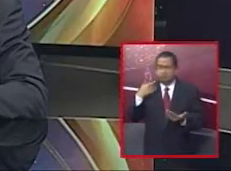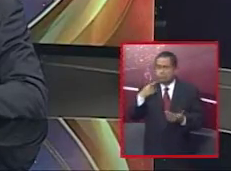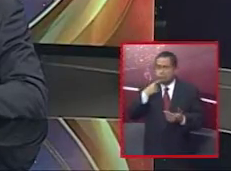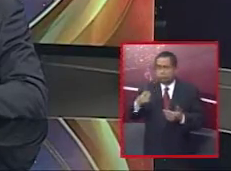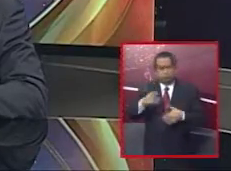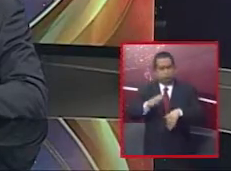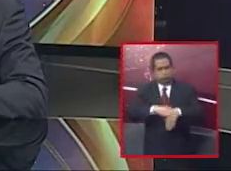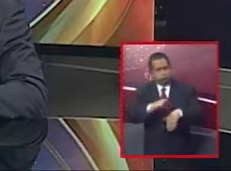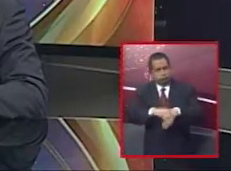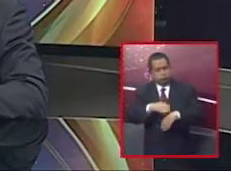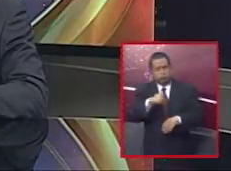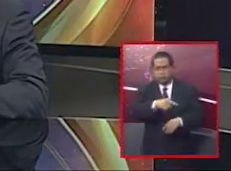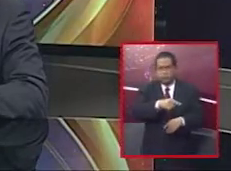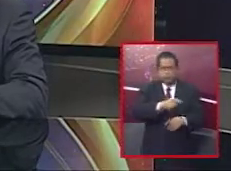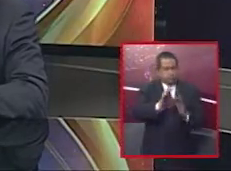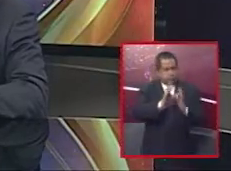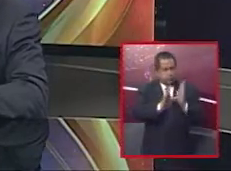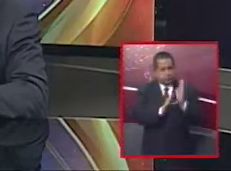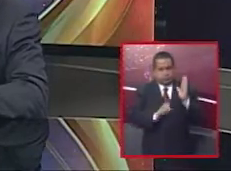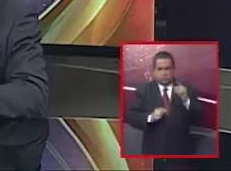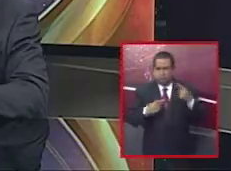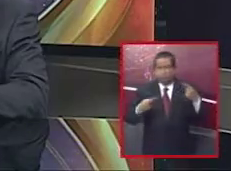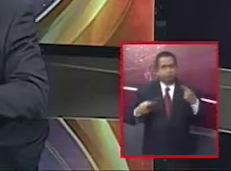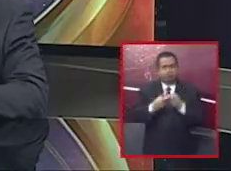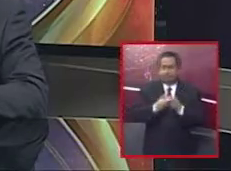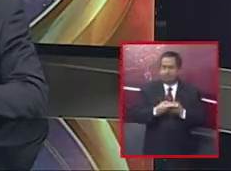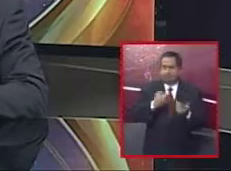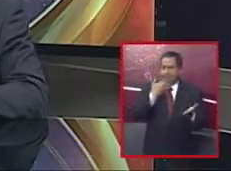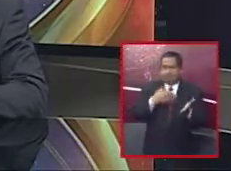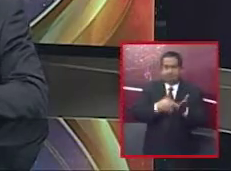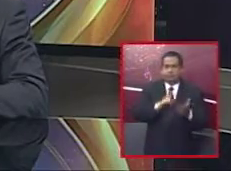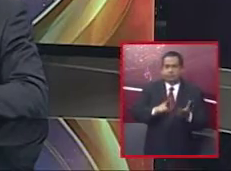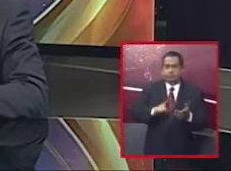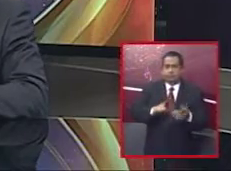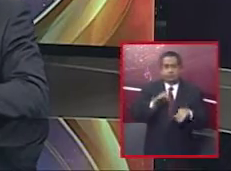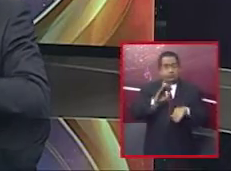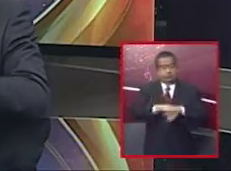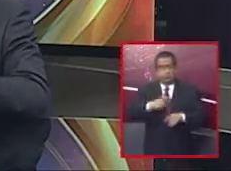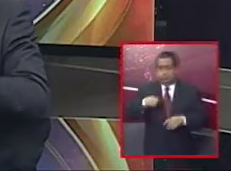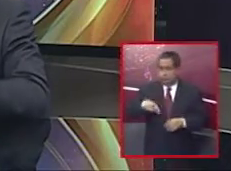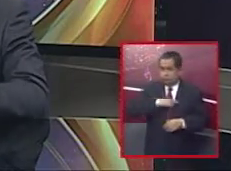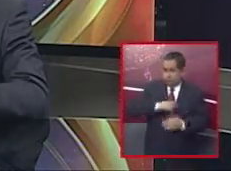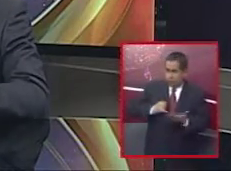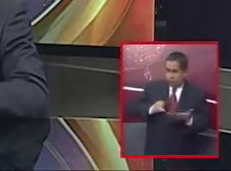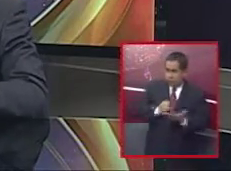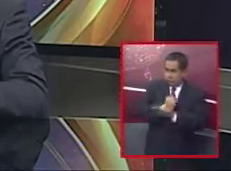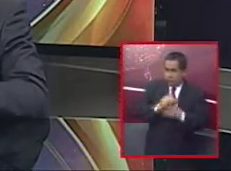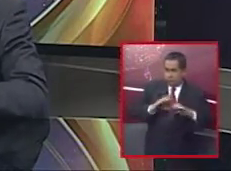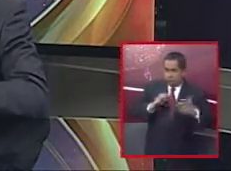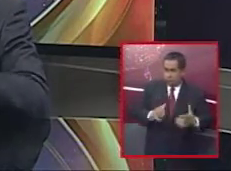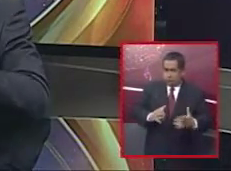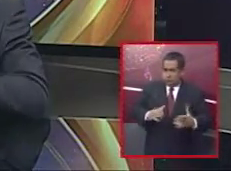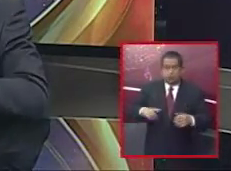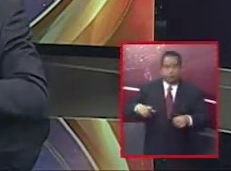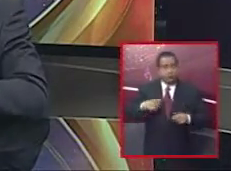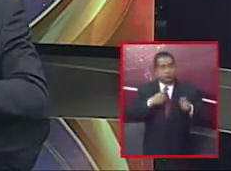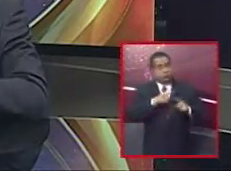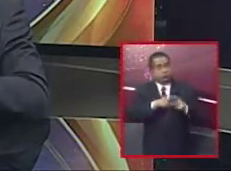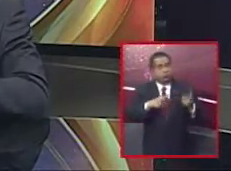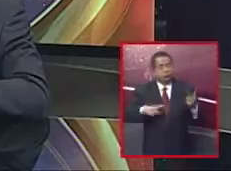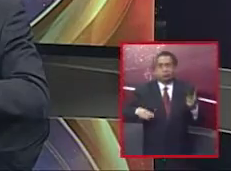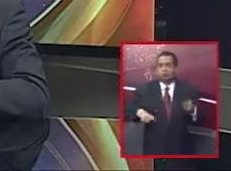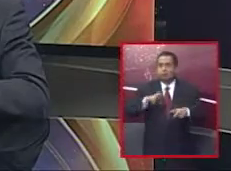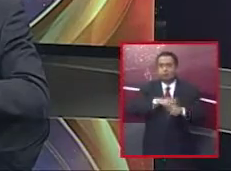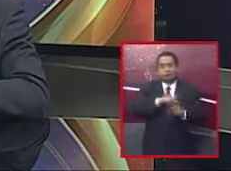interpuso una acción de inconstitucionalidad contra decisiones de 2 gobernadores que a través de